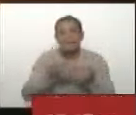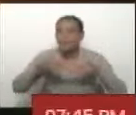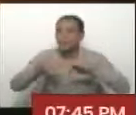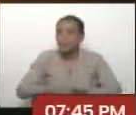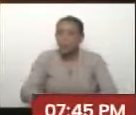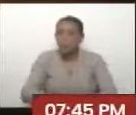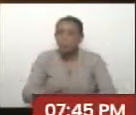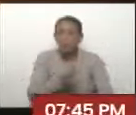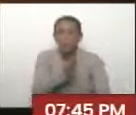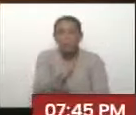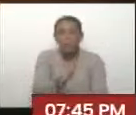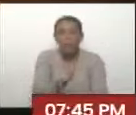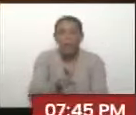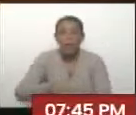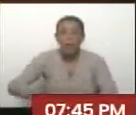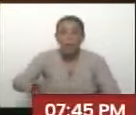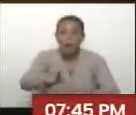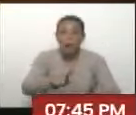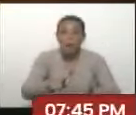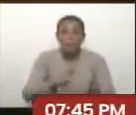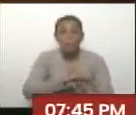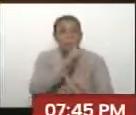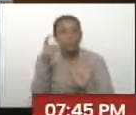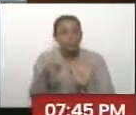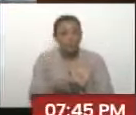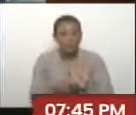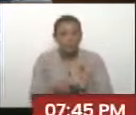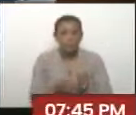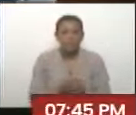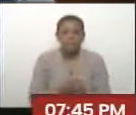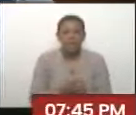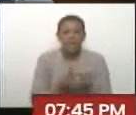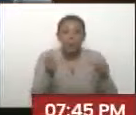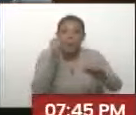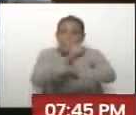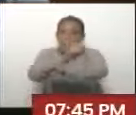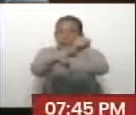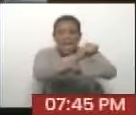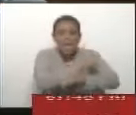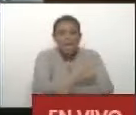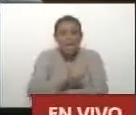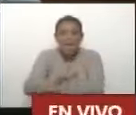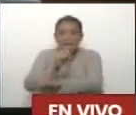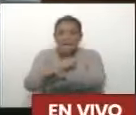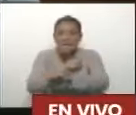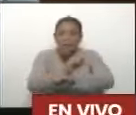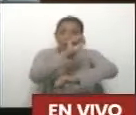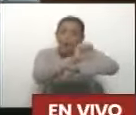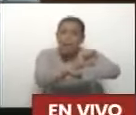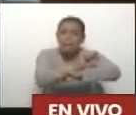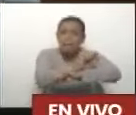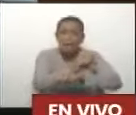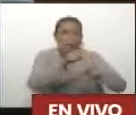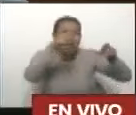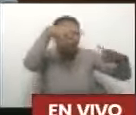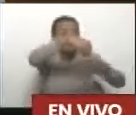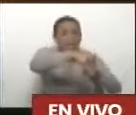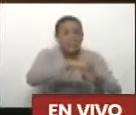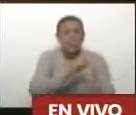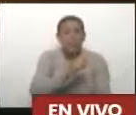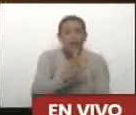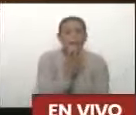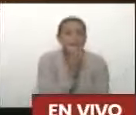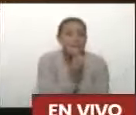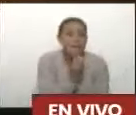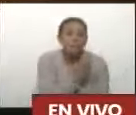israelí en gaza en cambio por la totalidad de presos palestinos en cárceles israelí como han